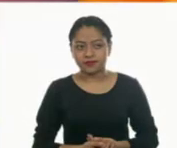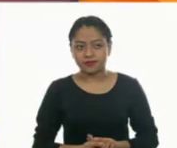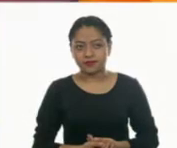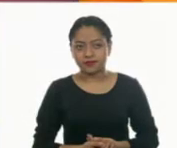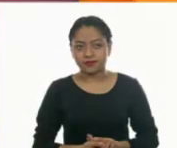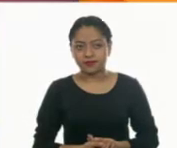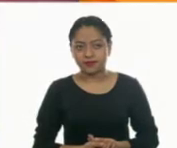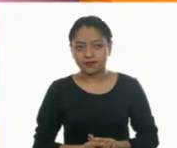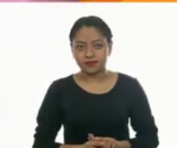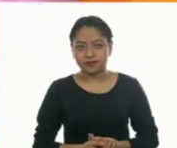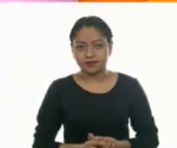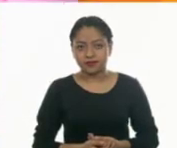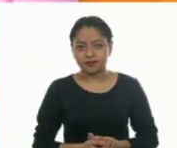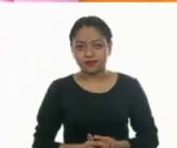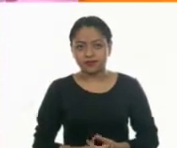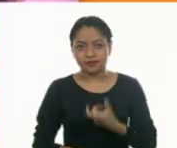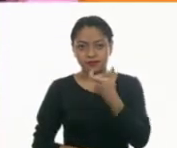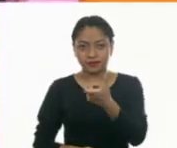Eso.